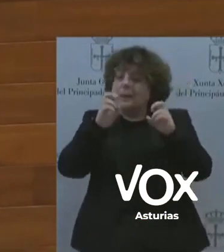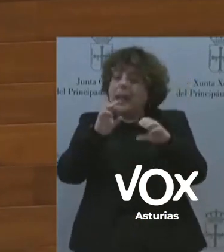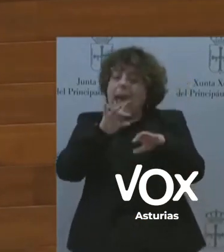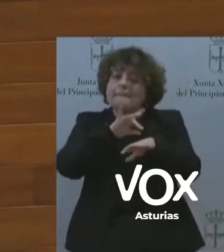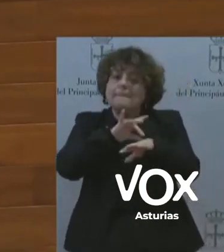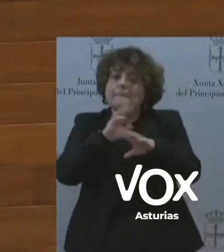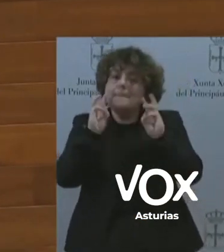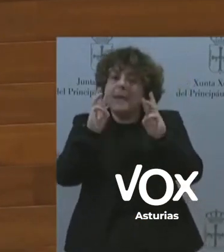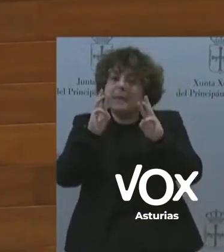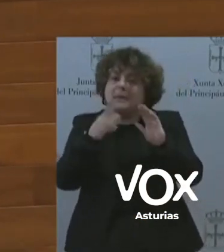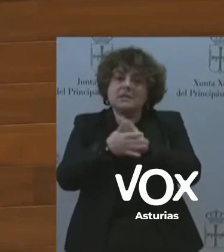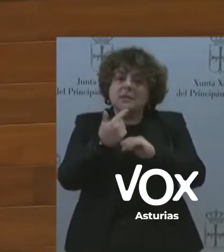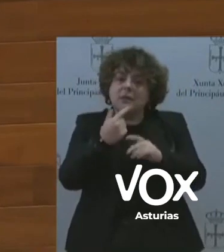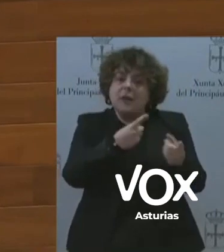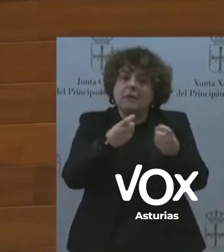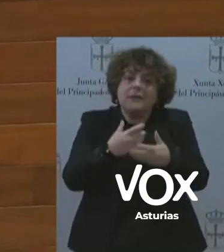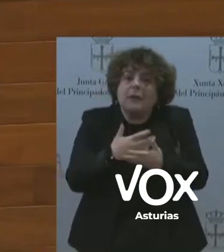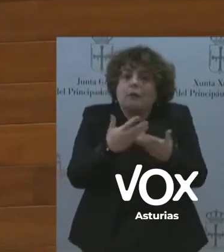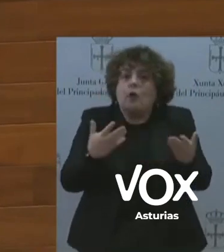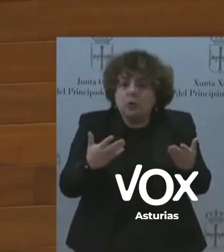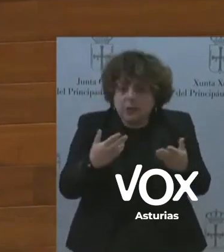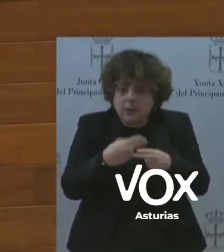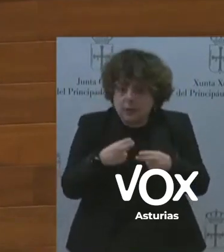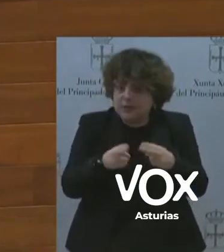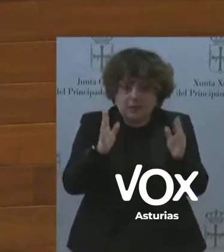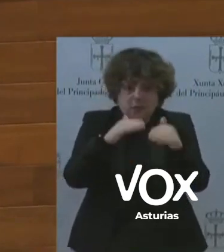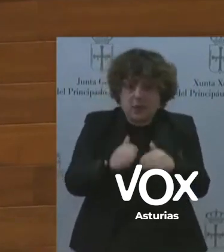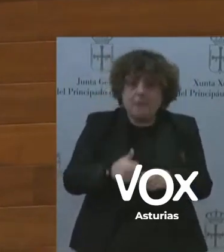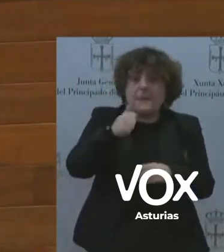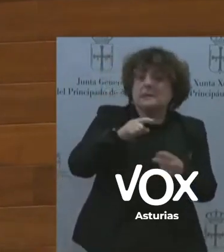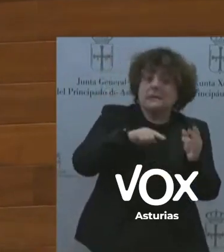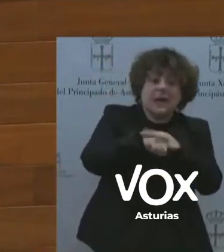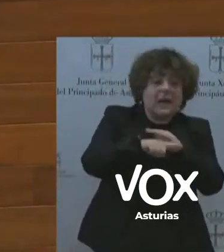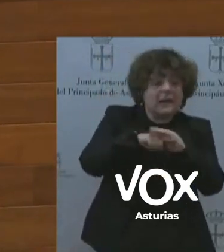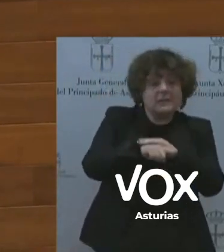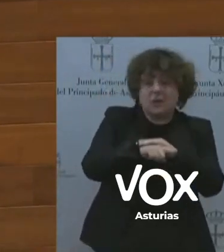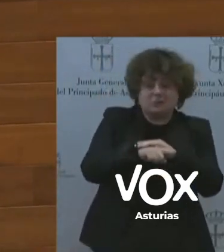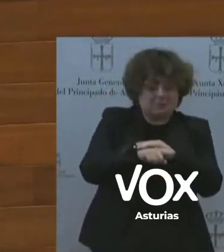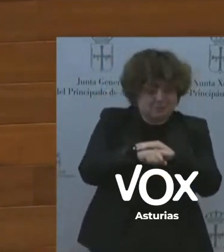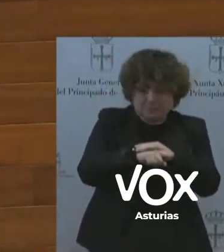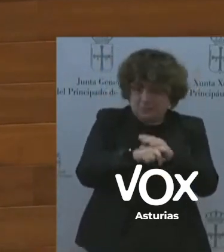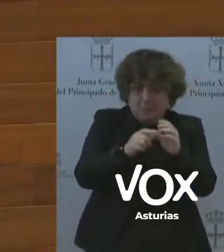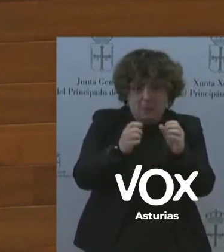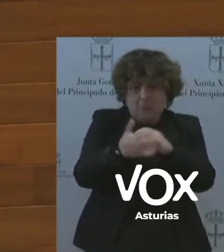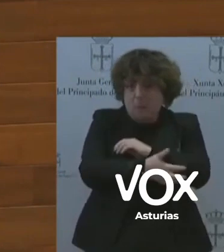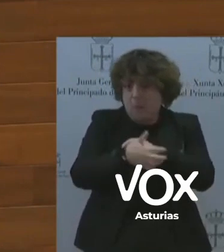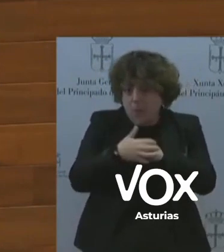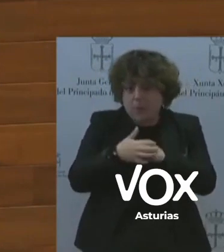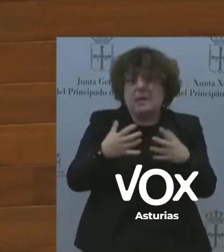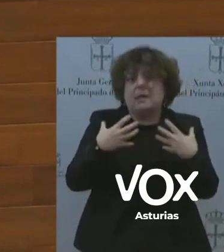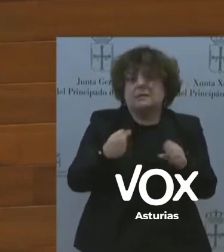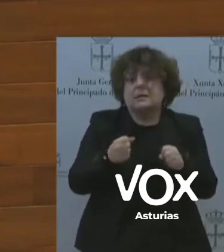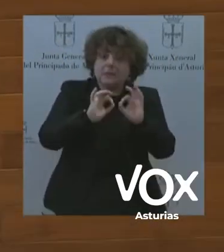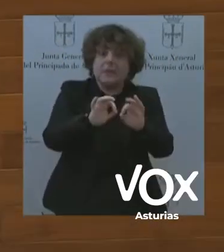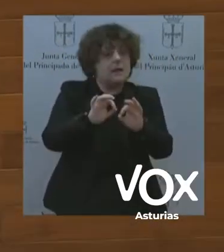voluntad política como de una gestión muy deficiente, en este caso de la sanidad, lastrada por el sesgo ideológico de